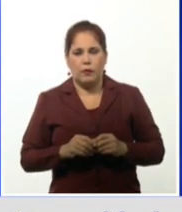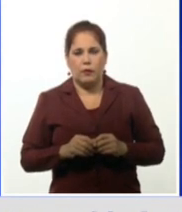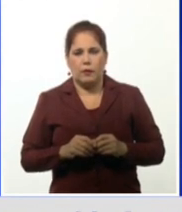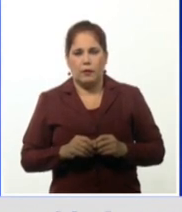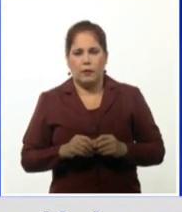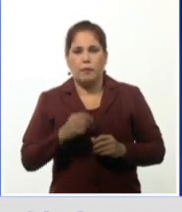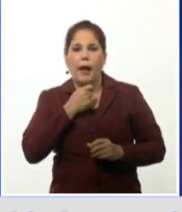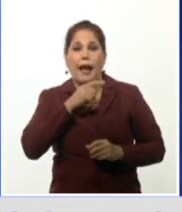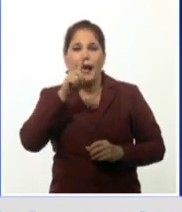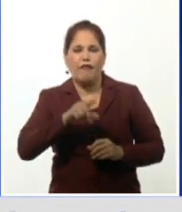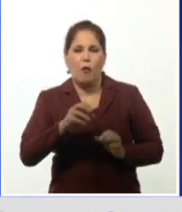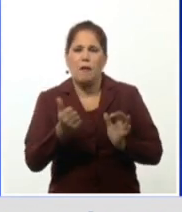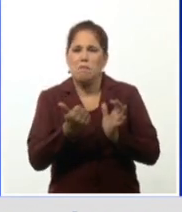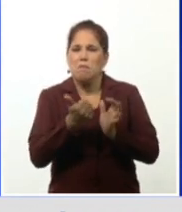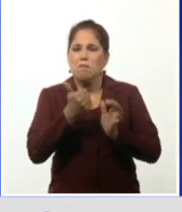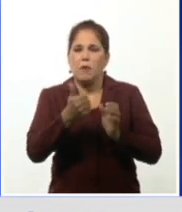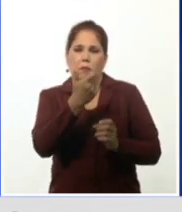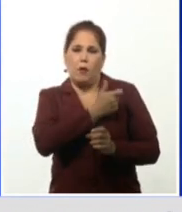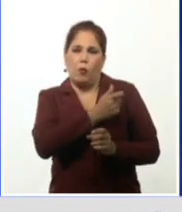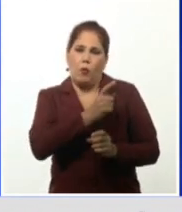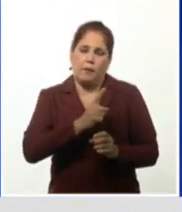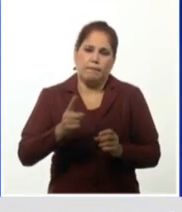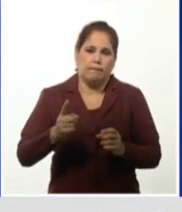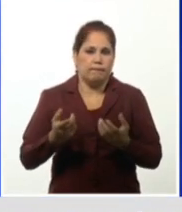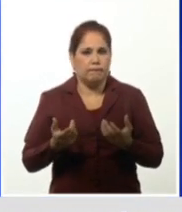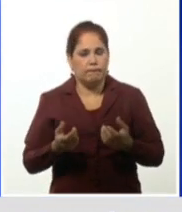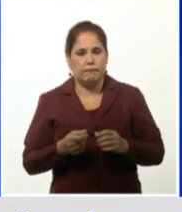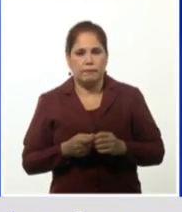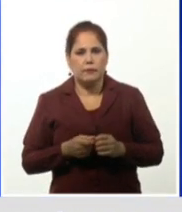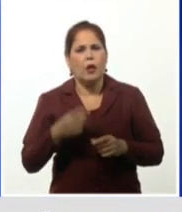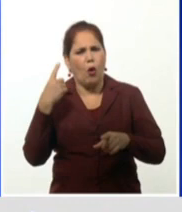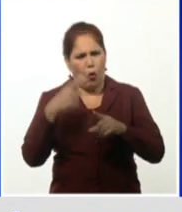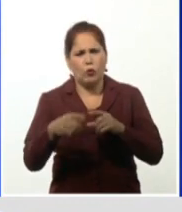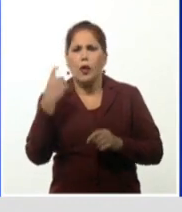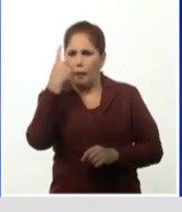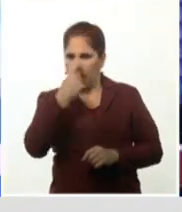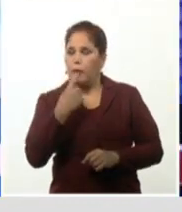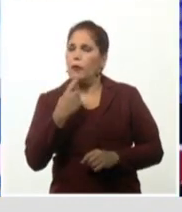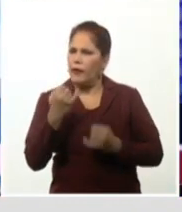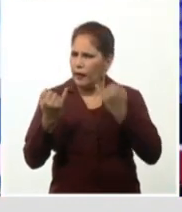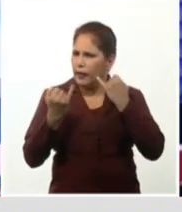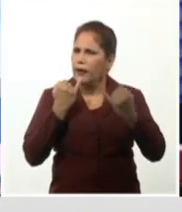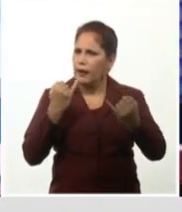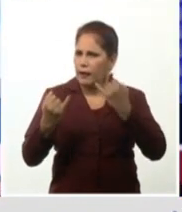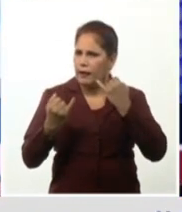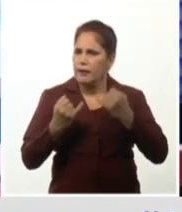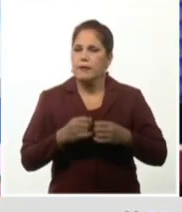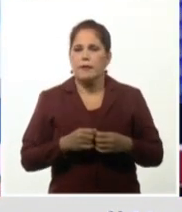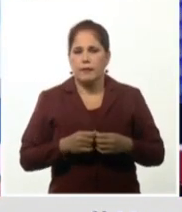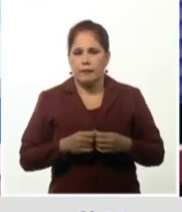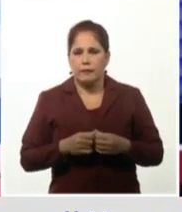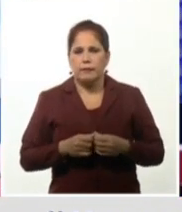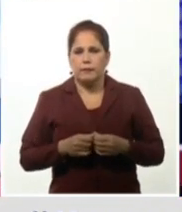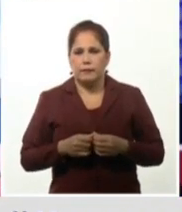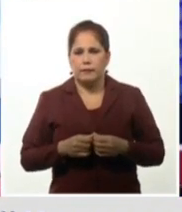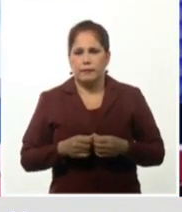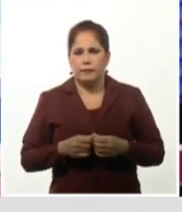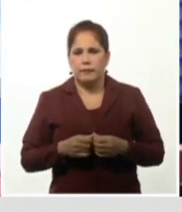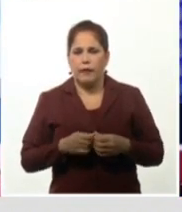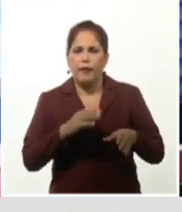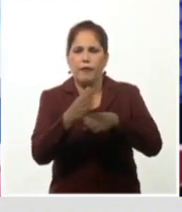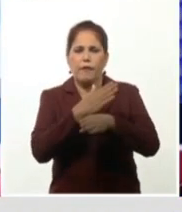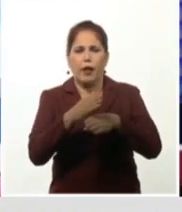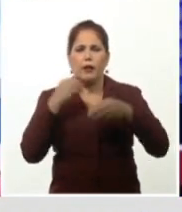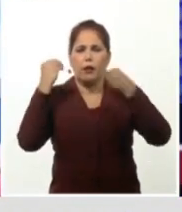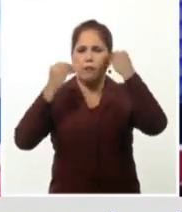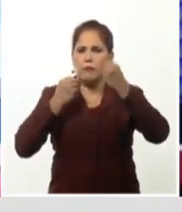la eficacia del producto. Esa es otra pregunta también interesante y que tiene varias formas de